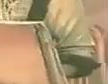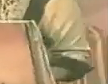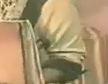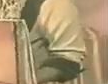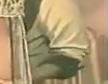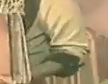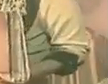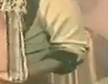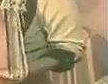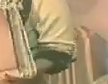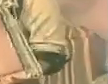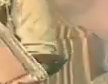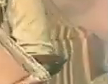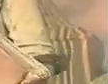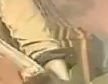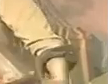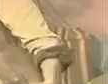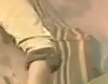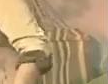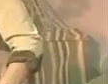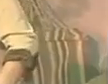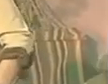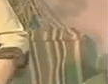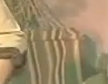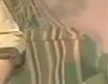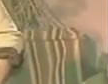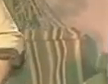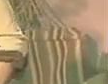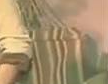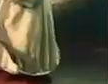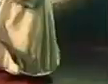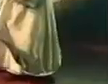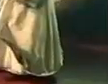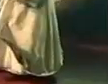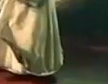Y mi beso, y mi corazón, y mi simpatía.